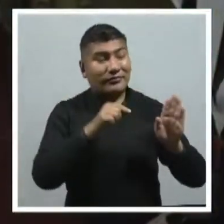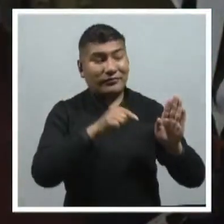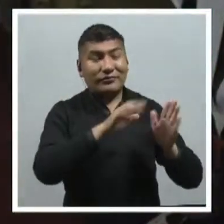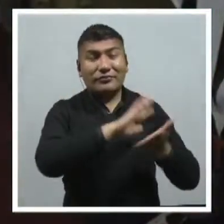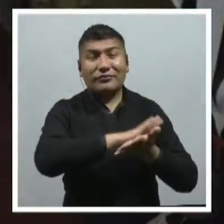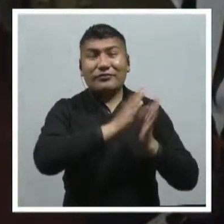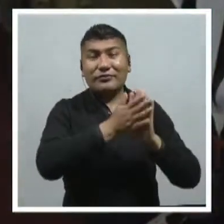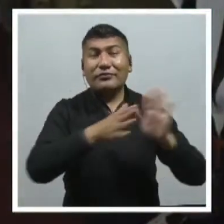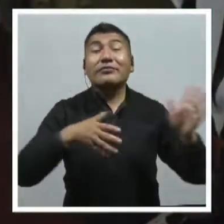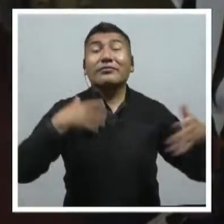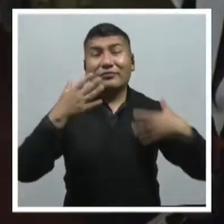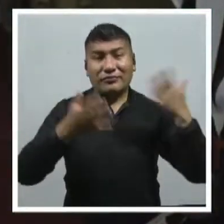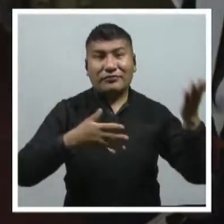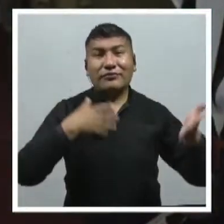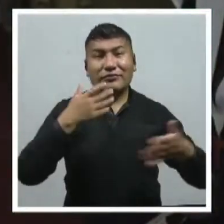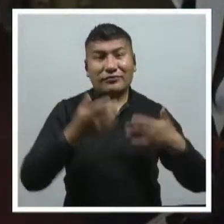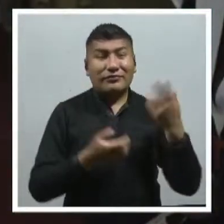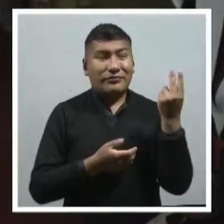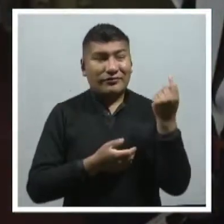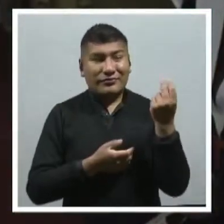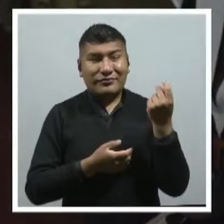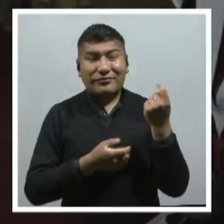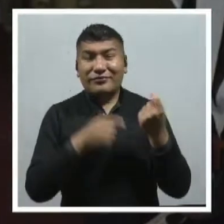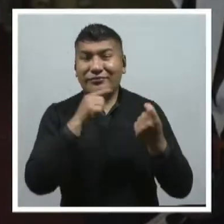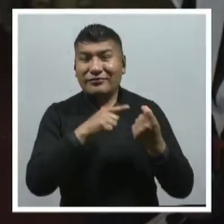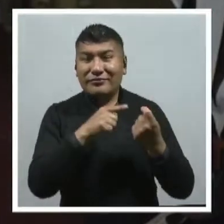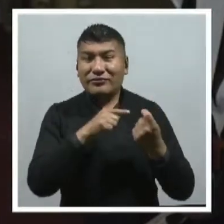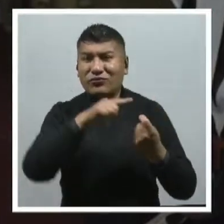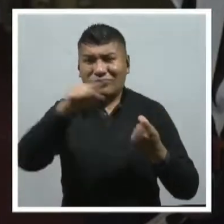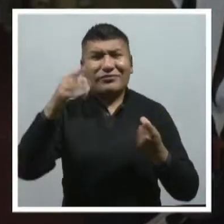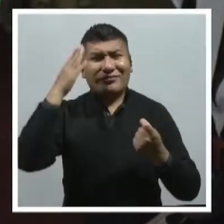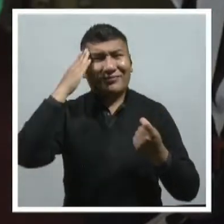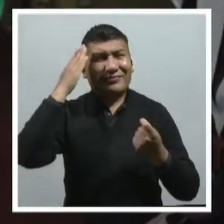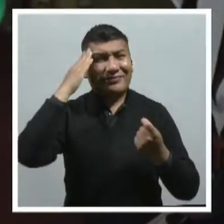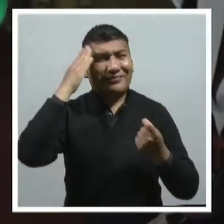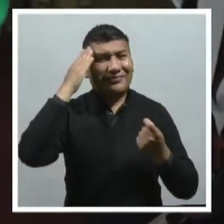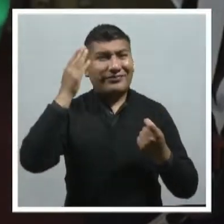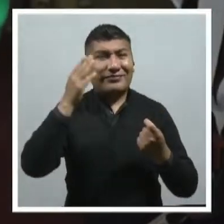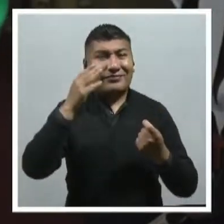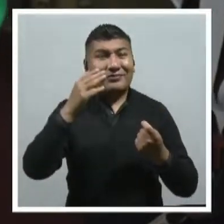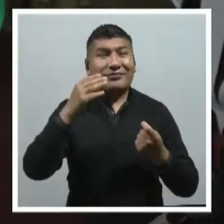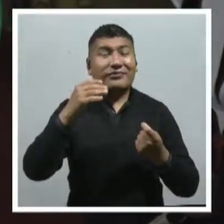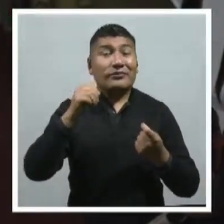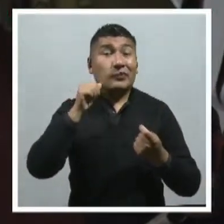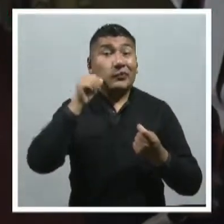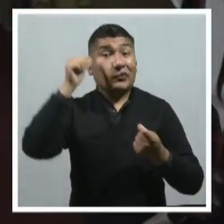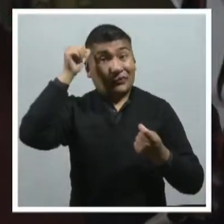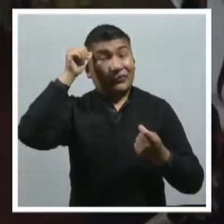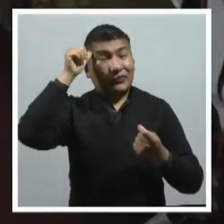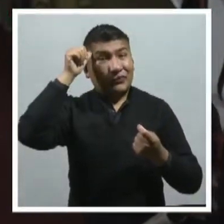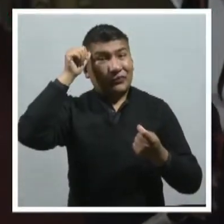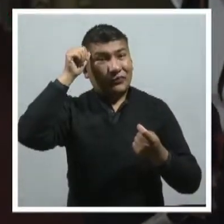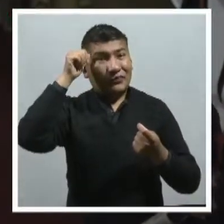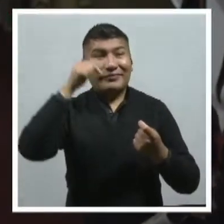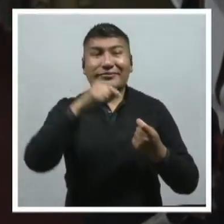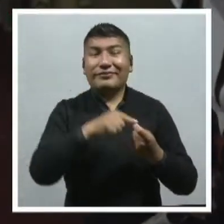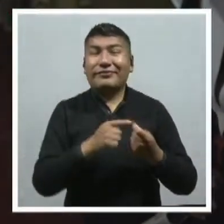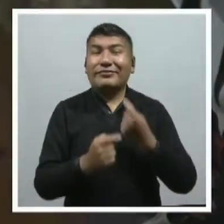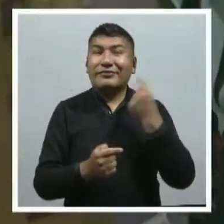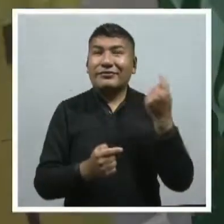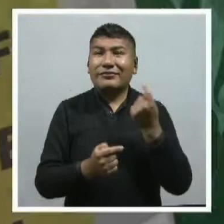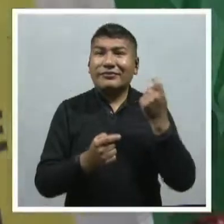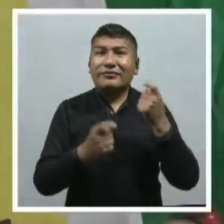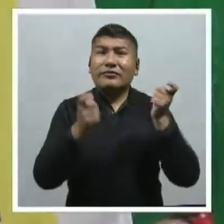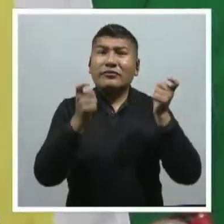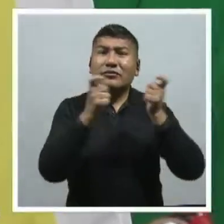y la felicidad que ofrece el dinero, muchos lo sabemos, especialmente los mayorcitos, es siempre